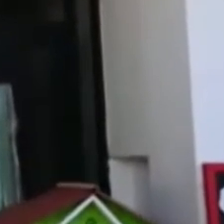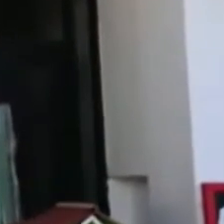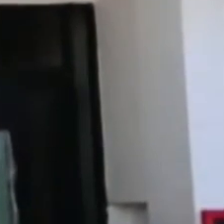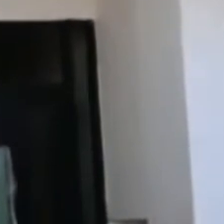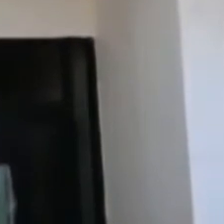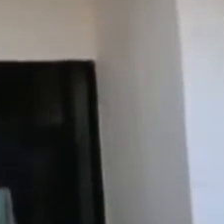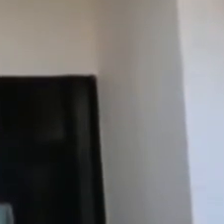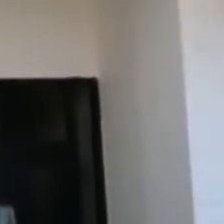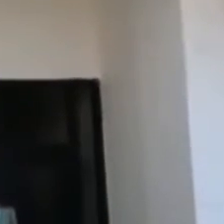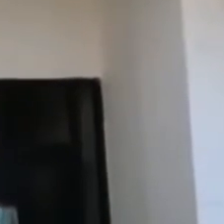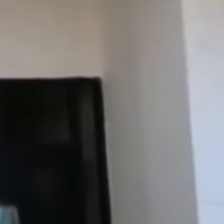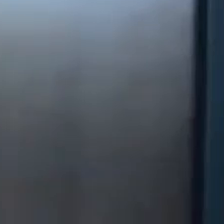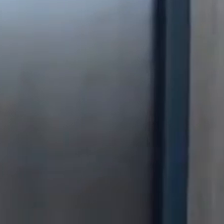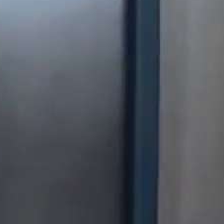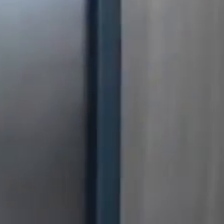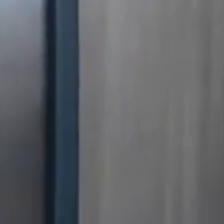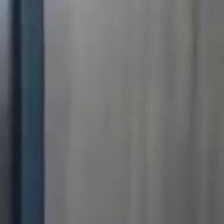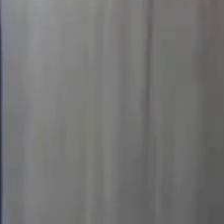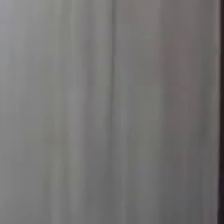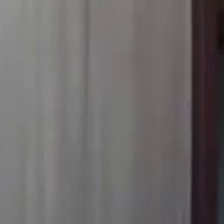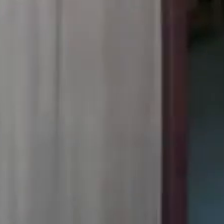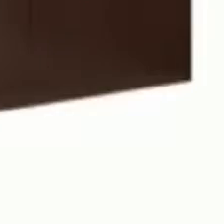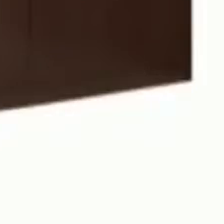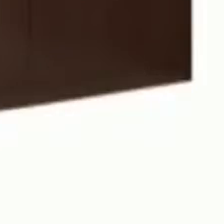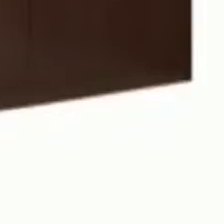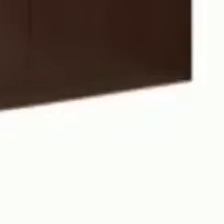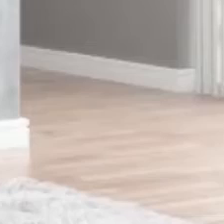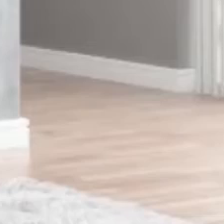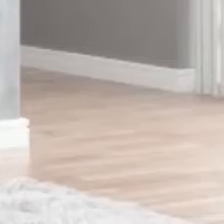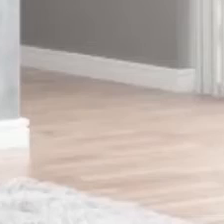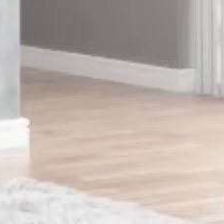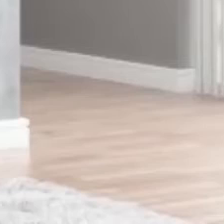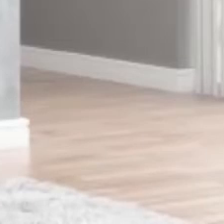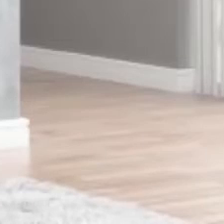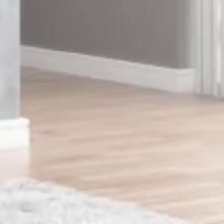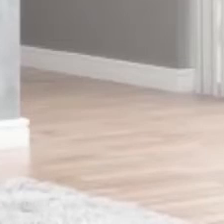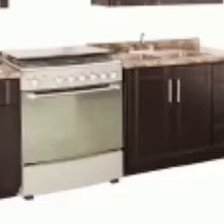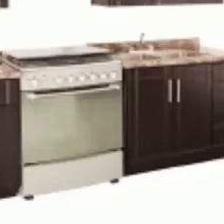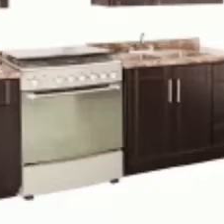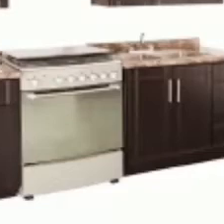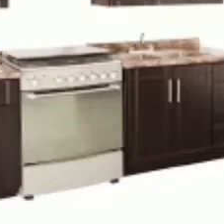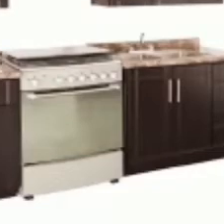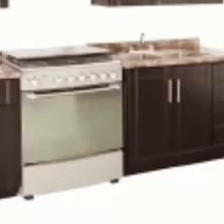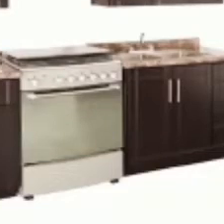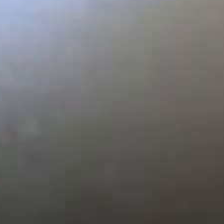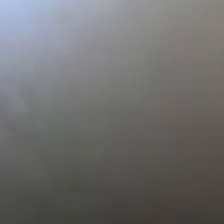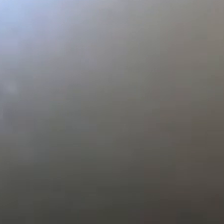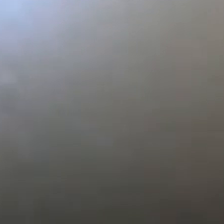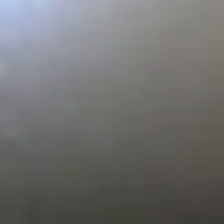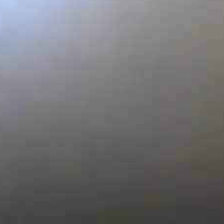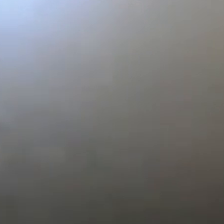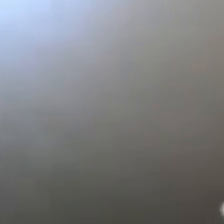En Triplex La 10 y Moldura somos fabricantes de puertas, closet, muebles de entretenimiento, cocinas.